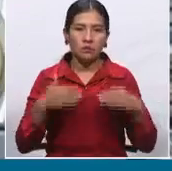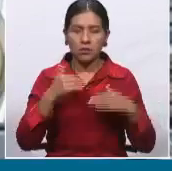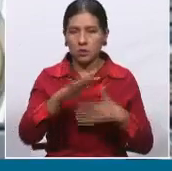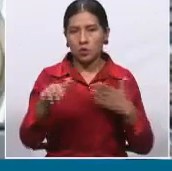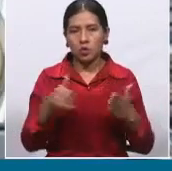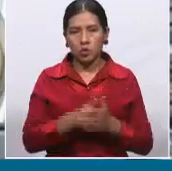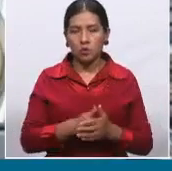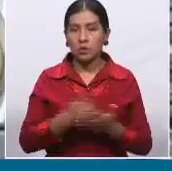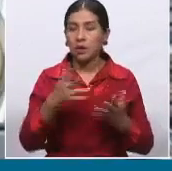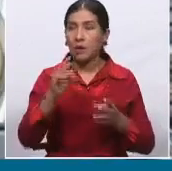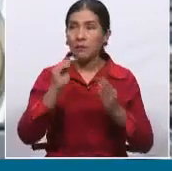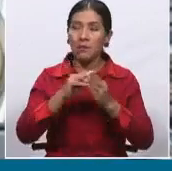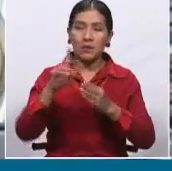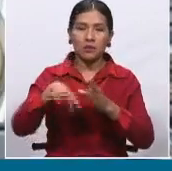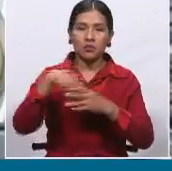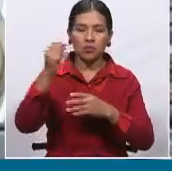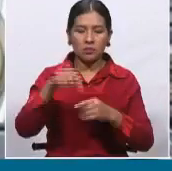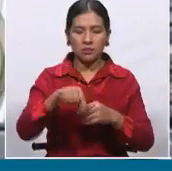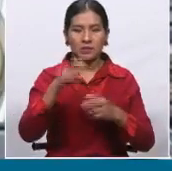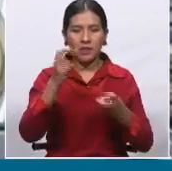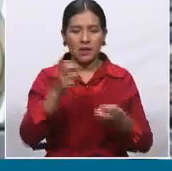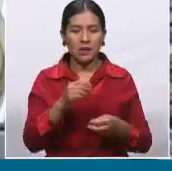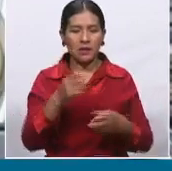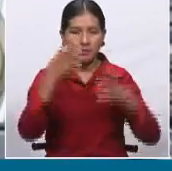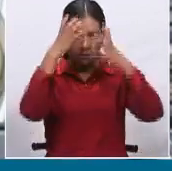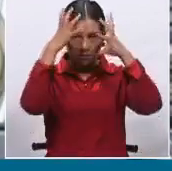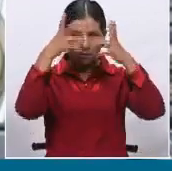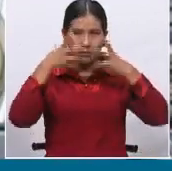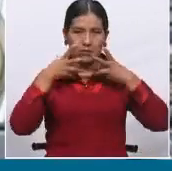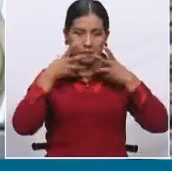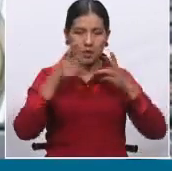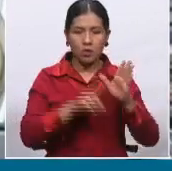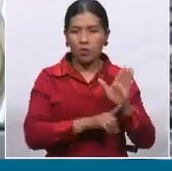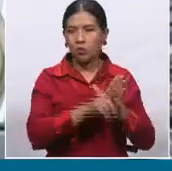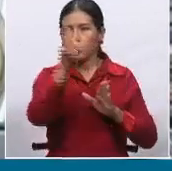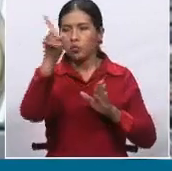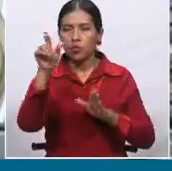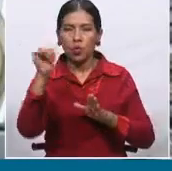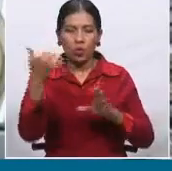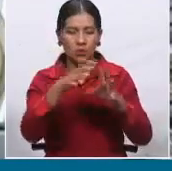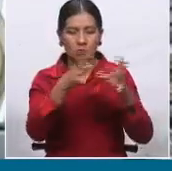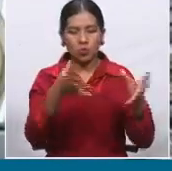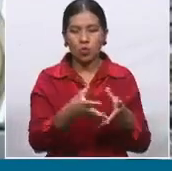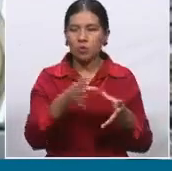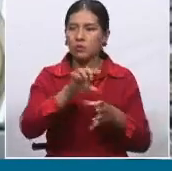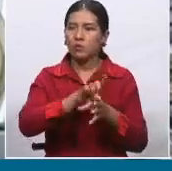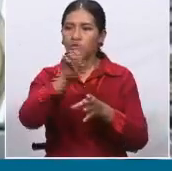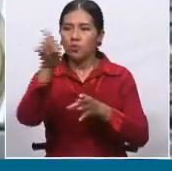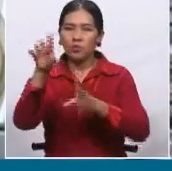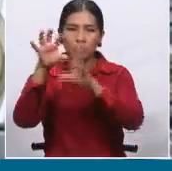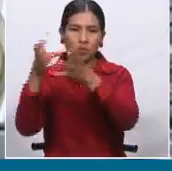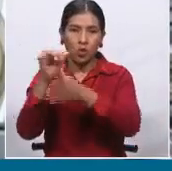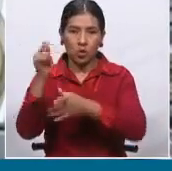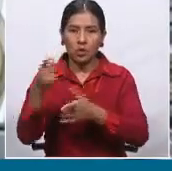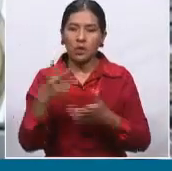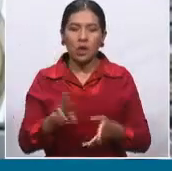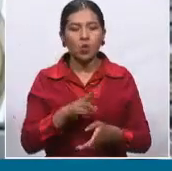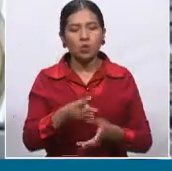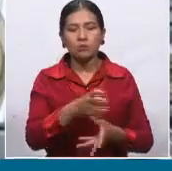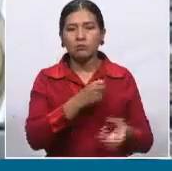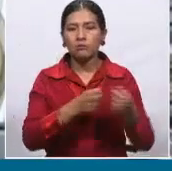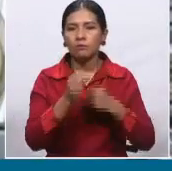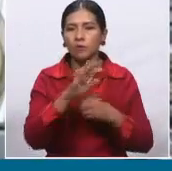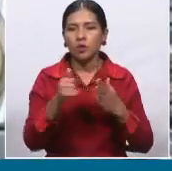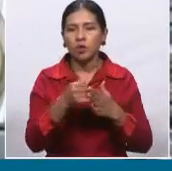astronautas han apuntado a la quinoa y a la cañagua, que son propias de la región altiplánica y ahora adoptada en todas partes del mundo